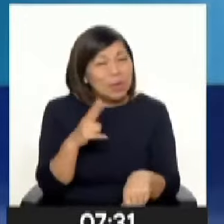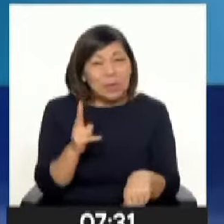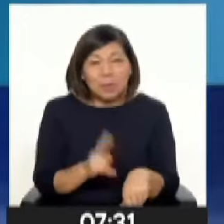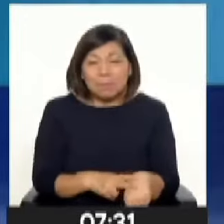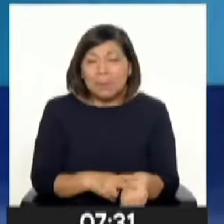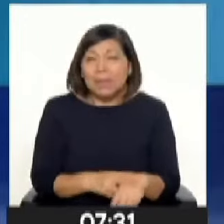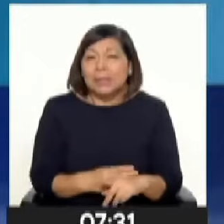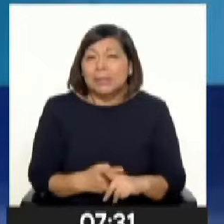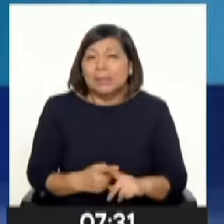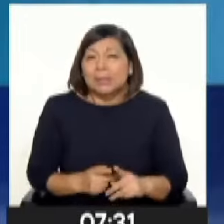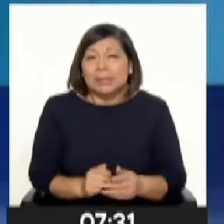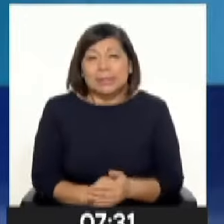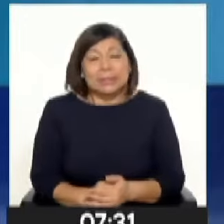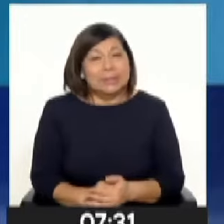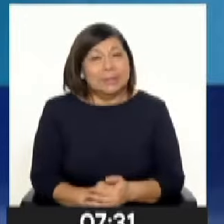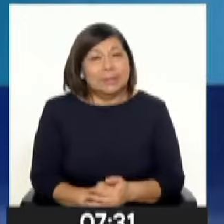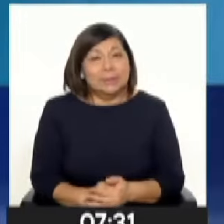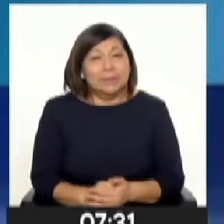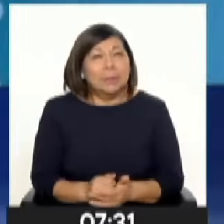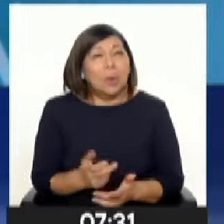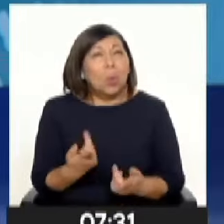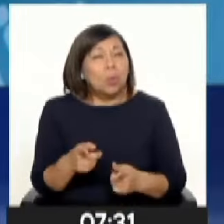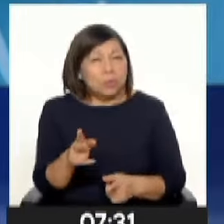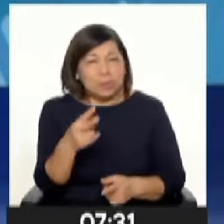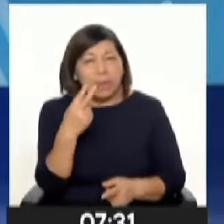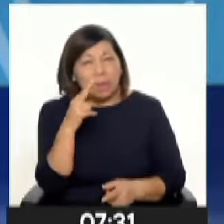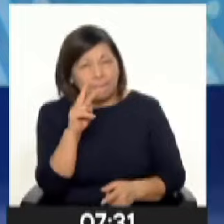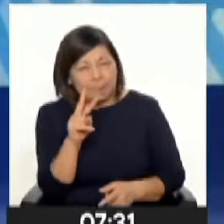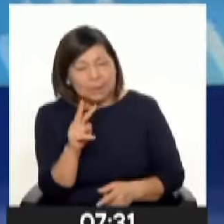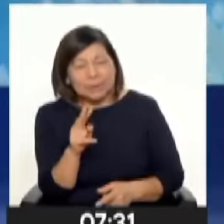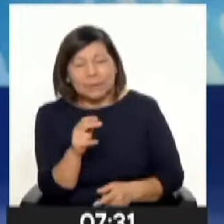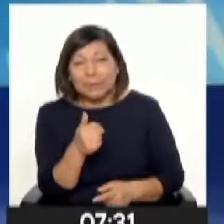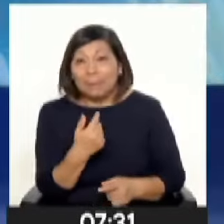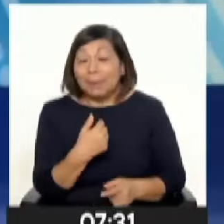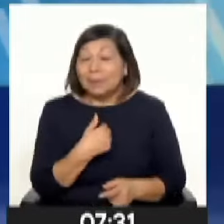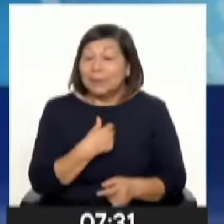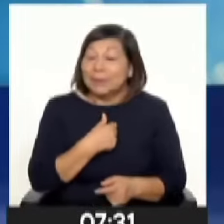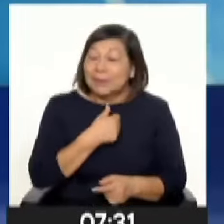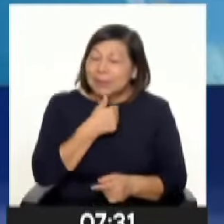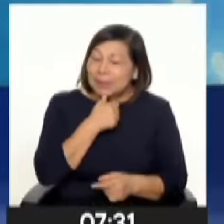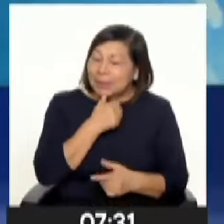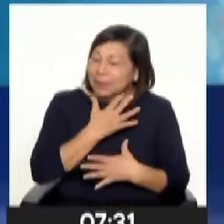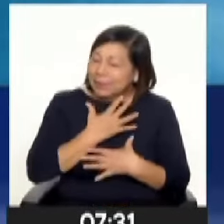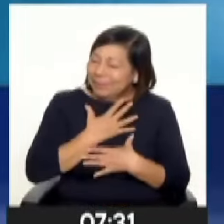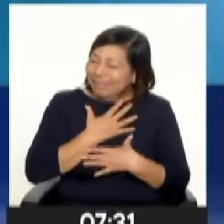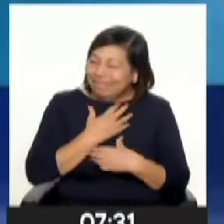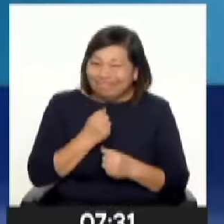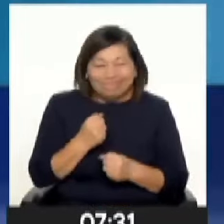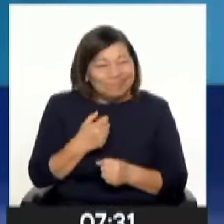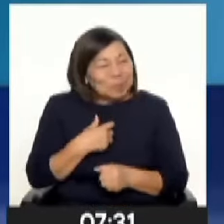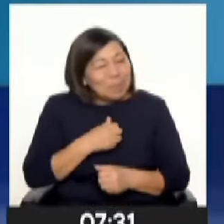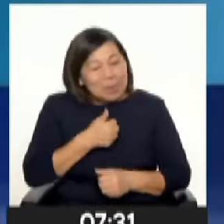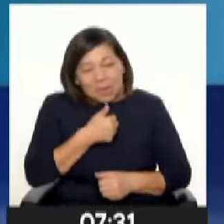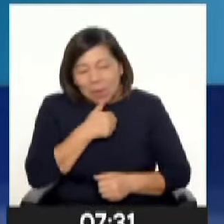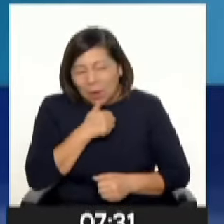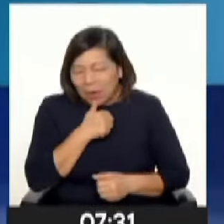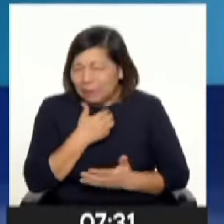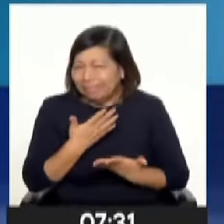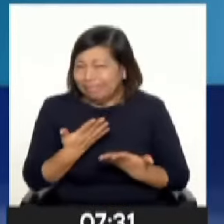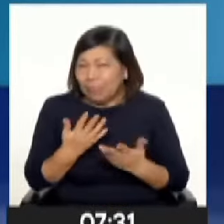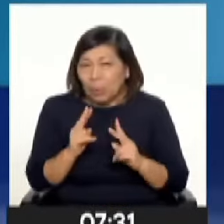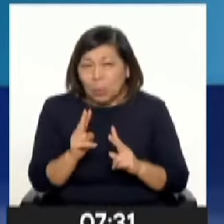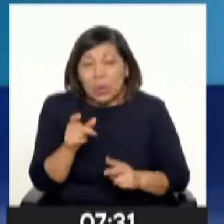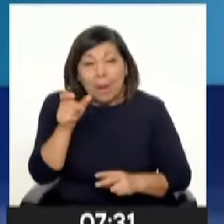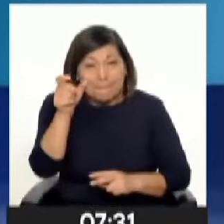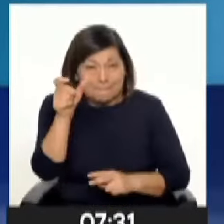Si alguien escucha, esto es doloroso para mí, yo no me gustaría salir por esto, pero si solo hiciera